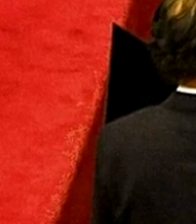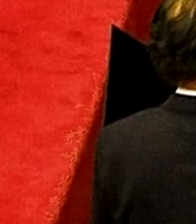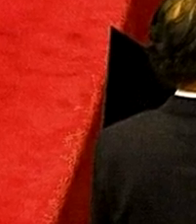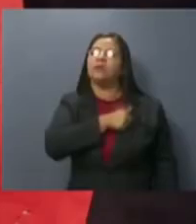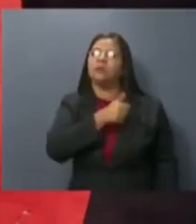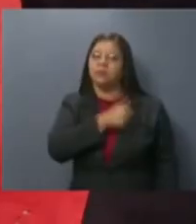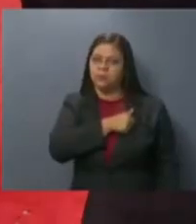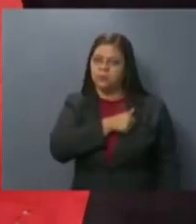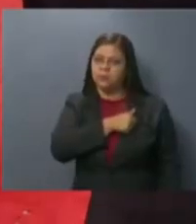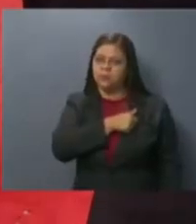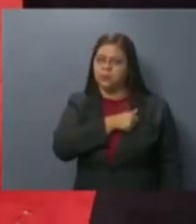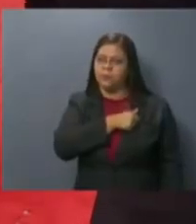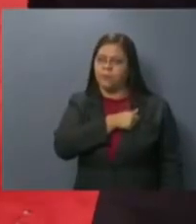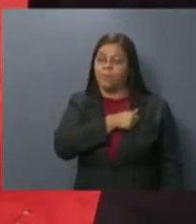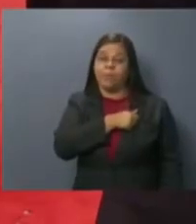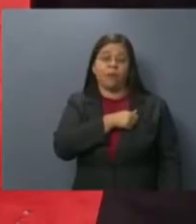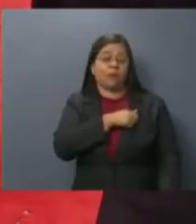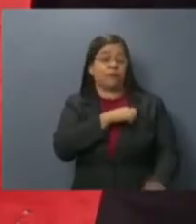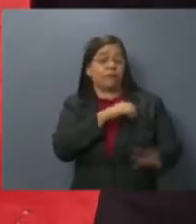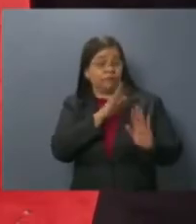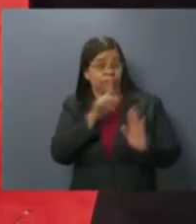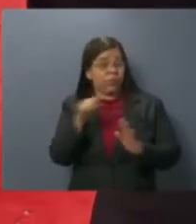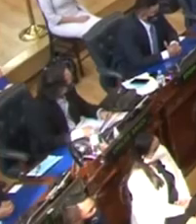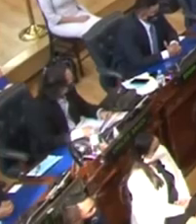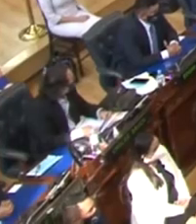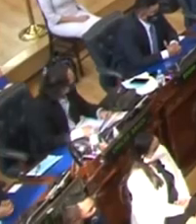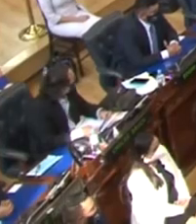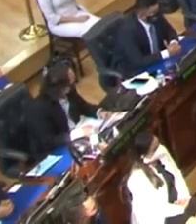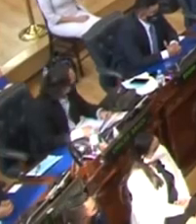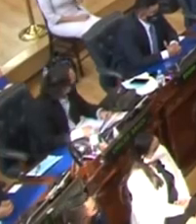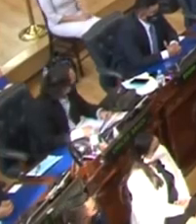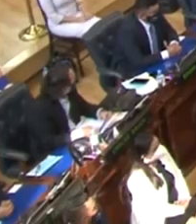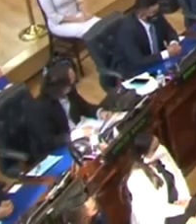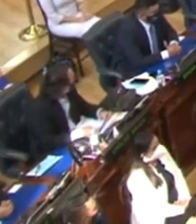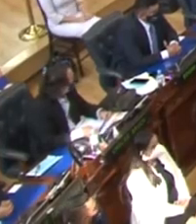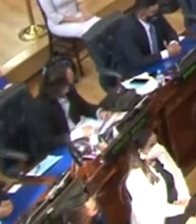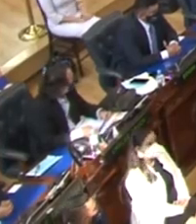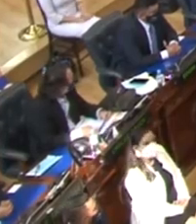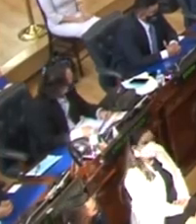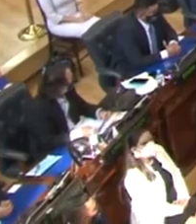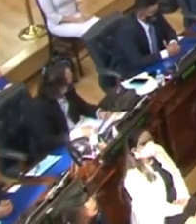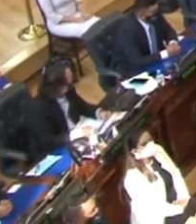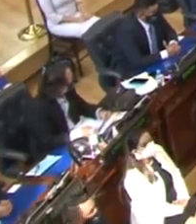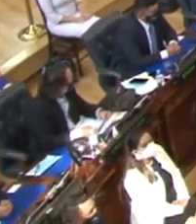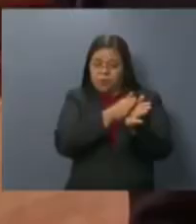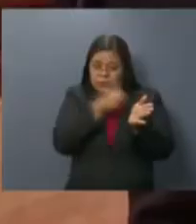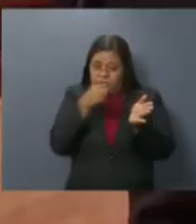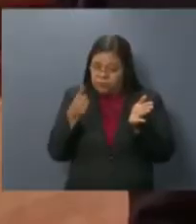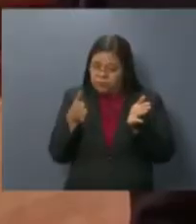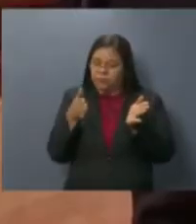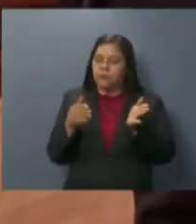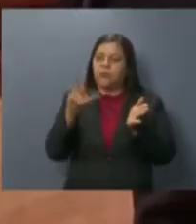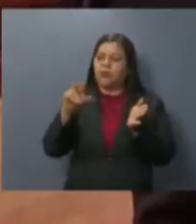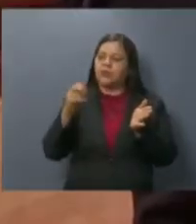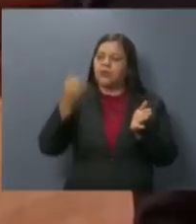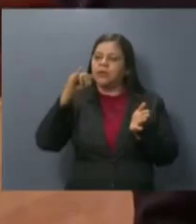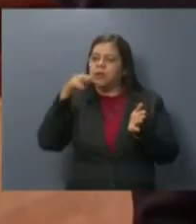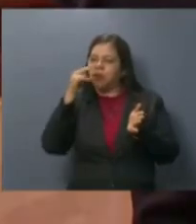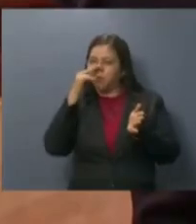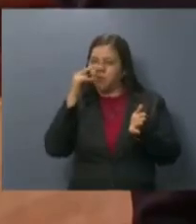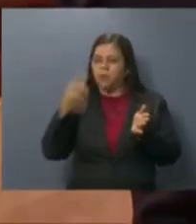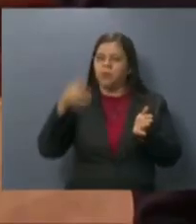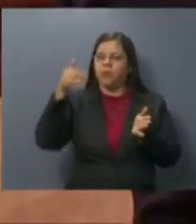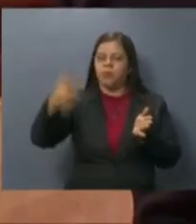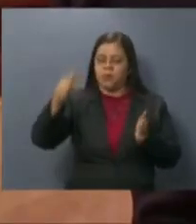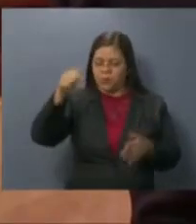consecuencia de tipo penal que se llama incumplimiento de deberes. Una fuente interna de la Corte Suprema confirmó a la prensa gráfica que hasta la última